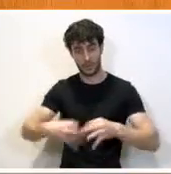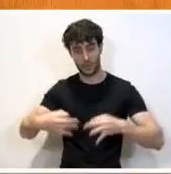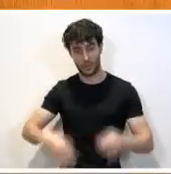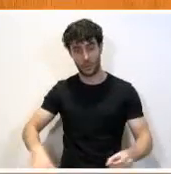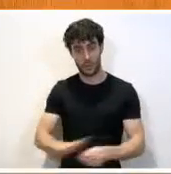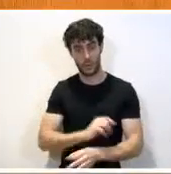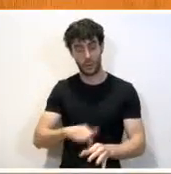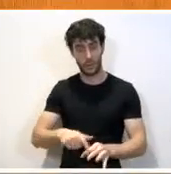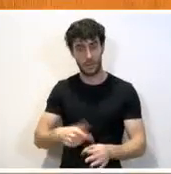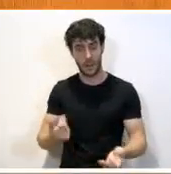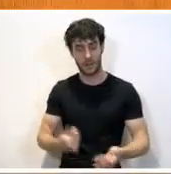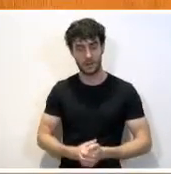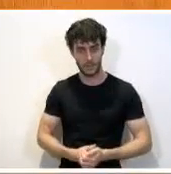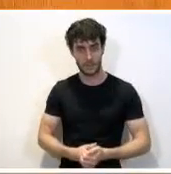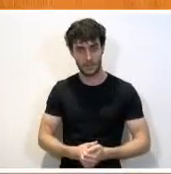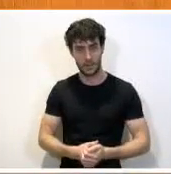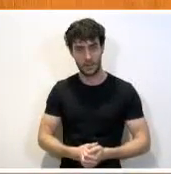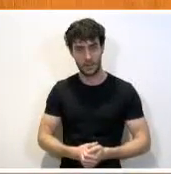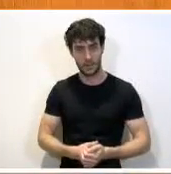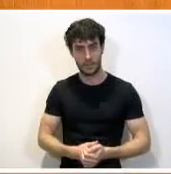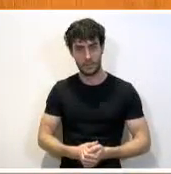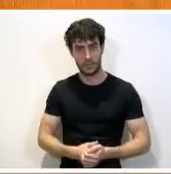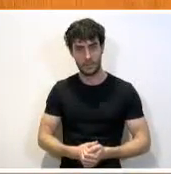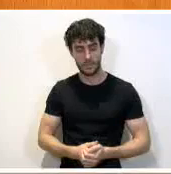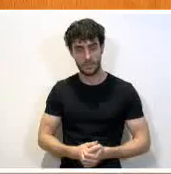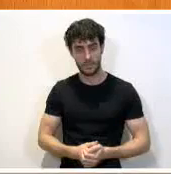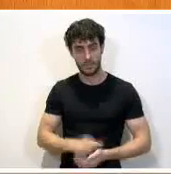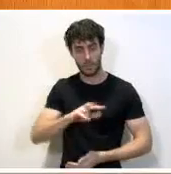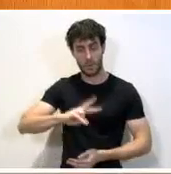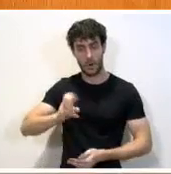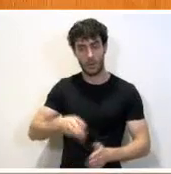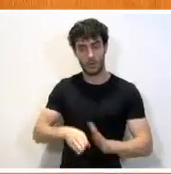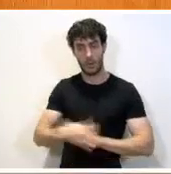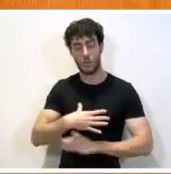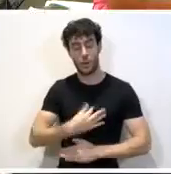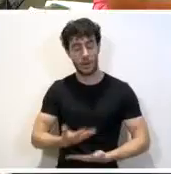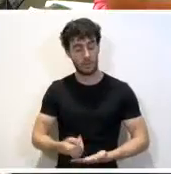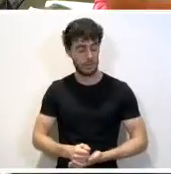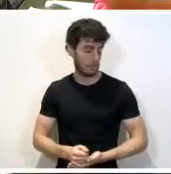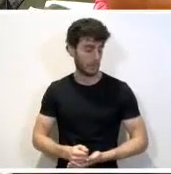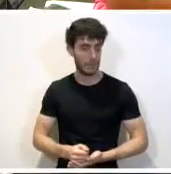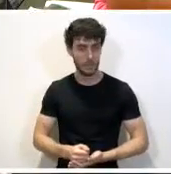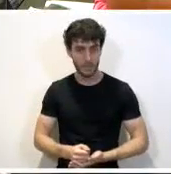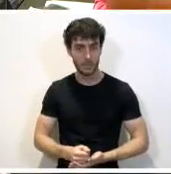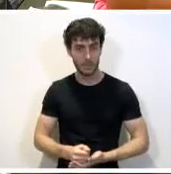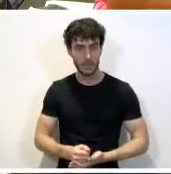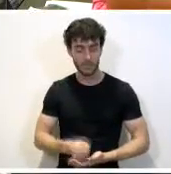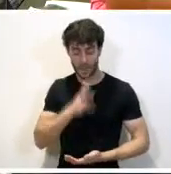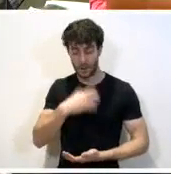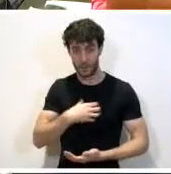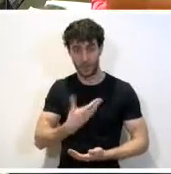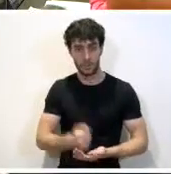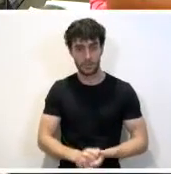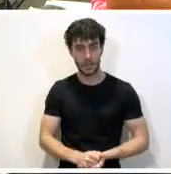garantice que puedan acceder estudiantes de otras zonas? Es que además el transporte vertebra